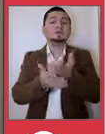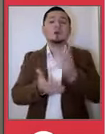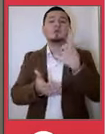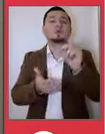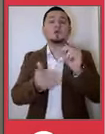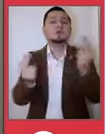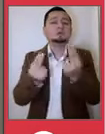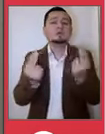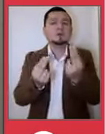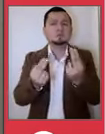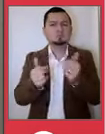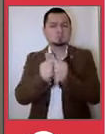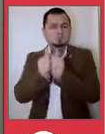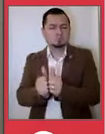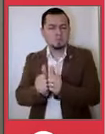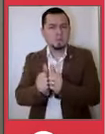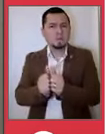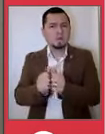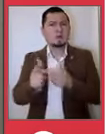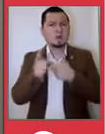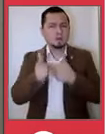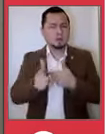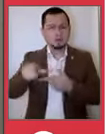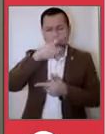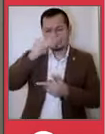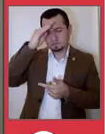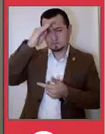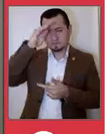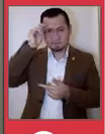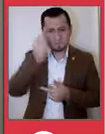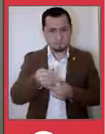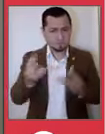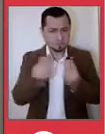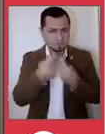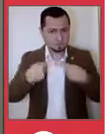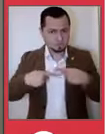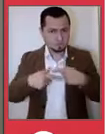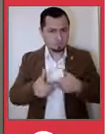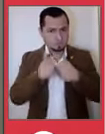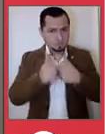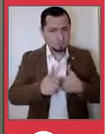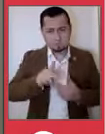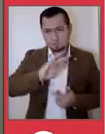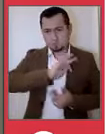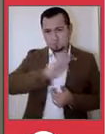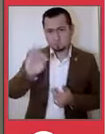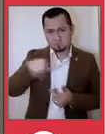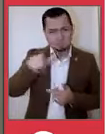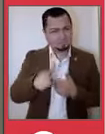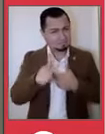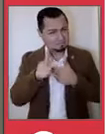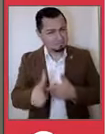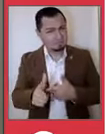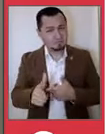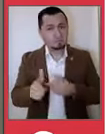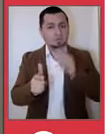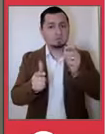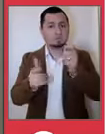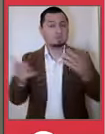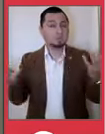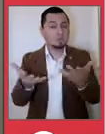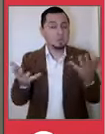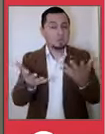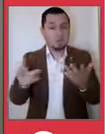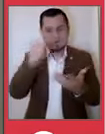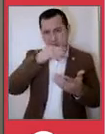sea necesario ese es un ajuste de fondo en el planteamiento que estamos haciendo porque además insisto está acreditado que si